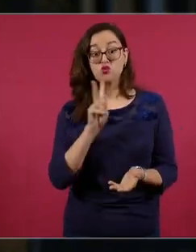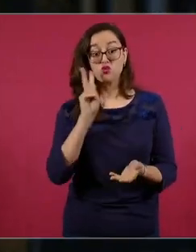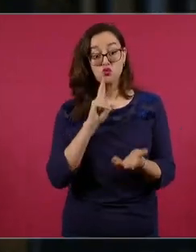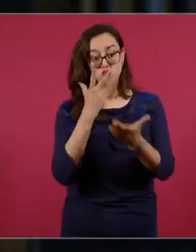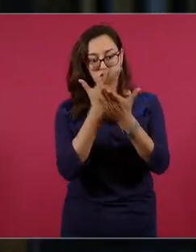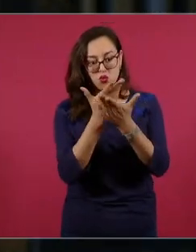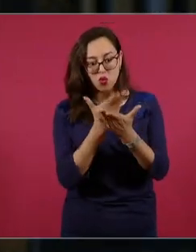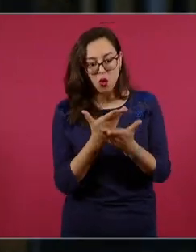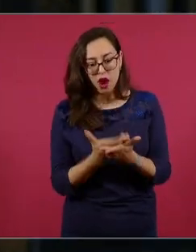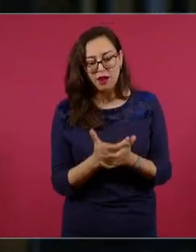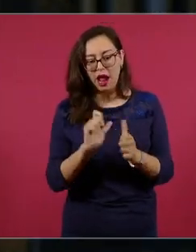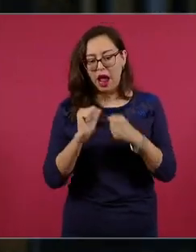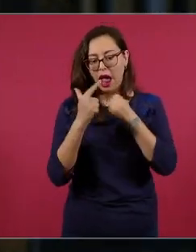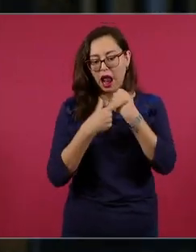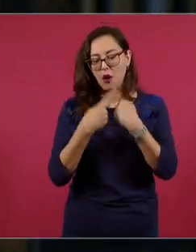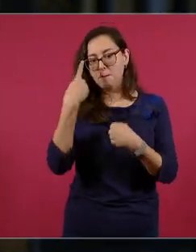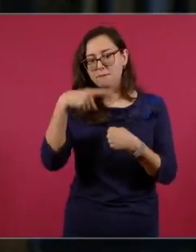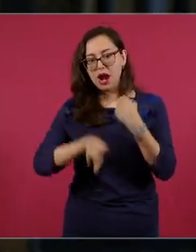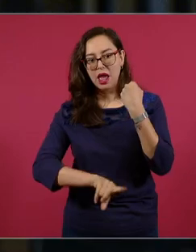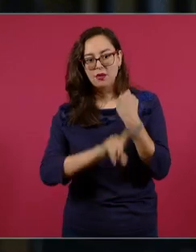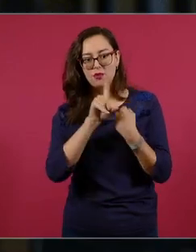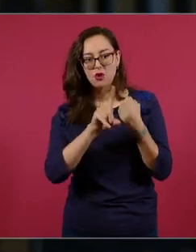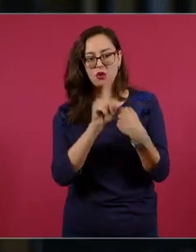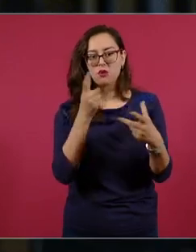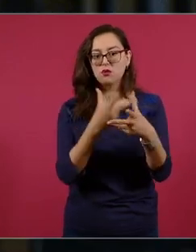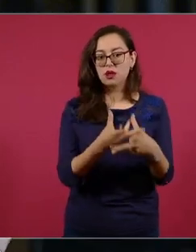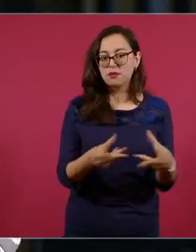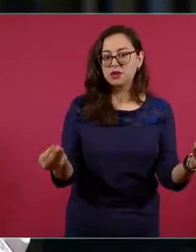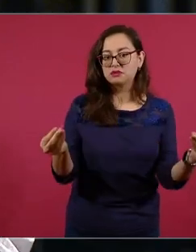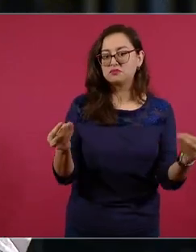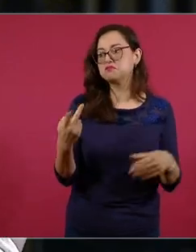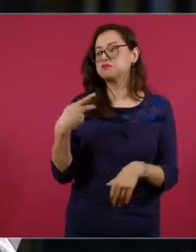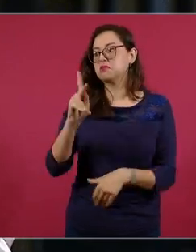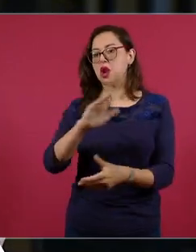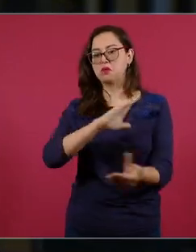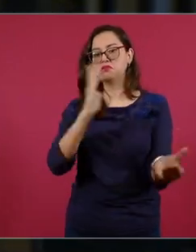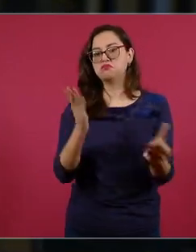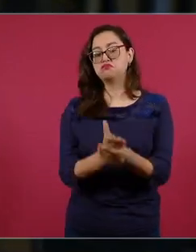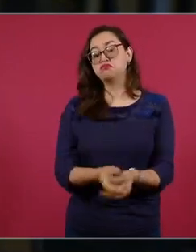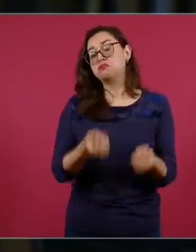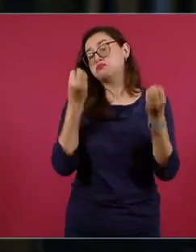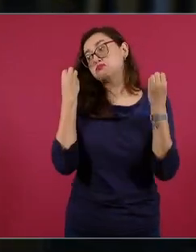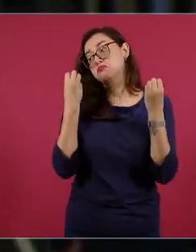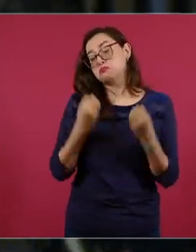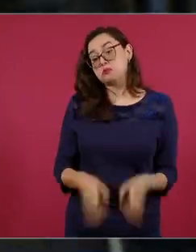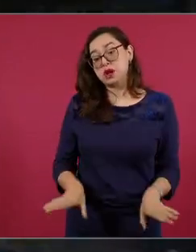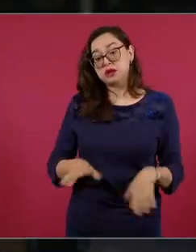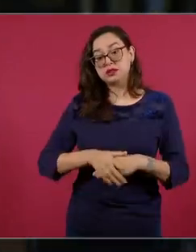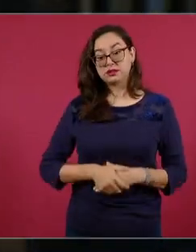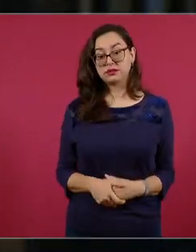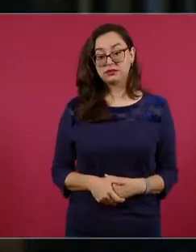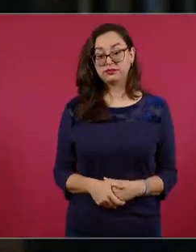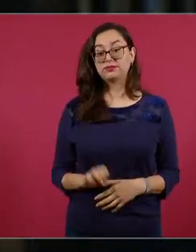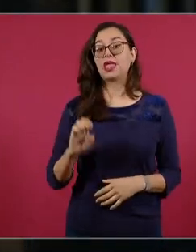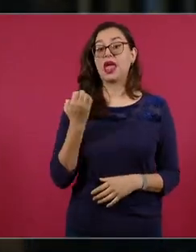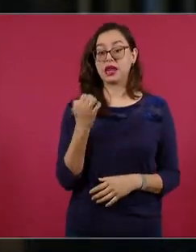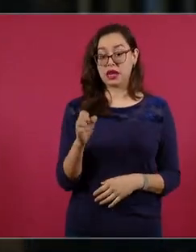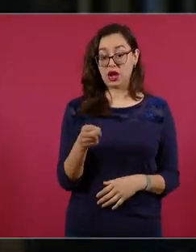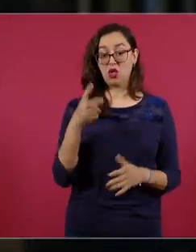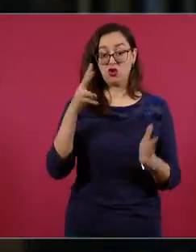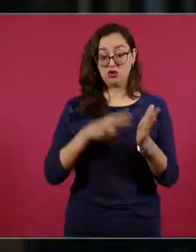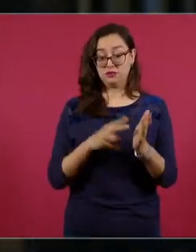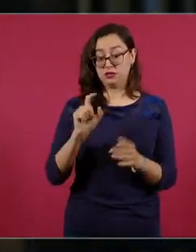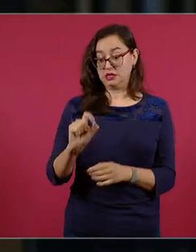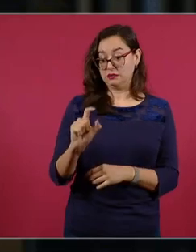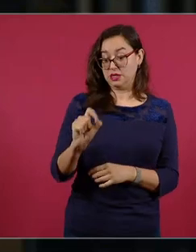la solución a la problemática de este ejido paraíso en Tulancingo, Hidalgo. En enero del 2024